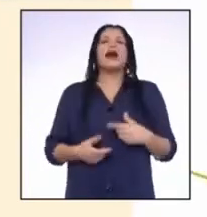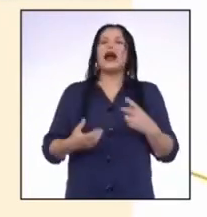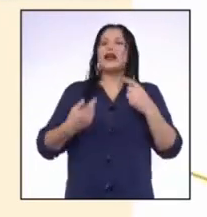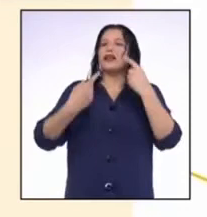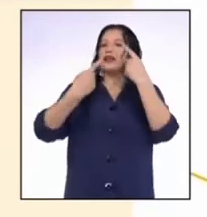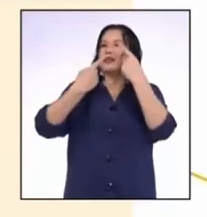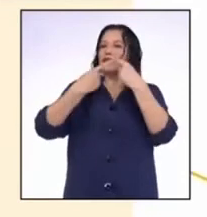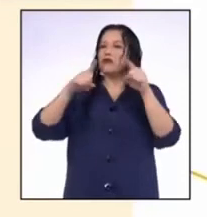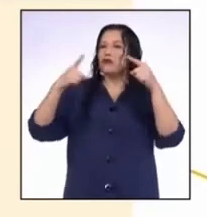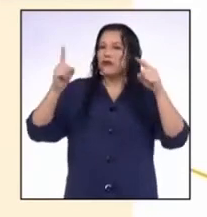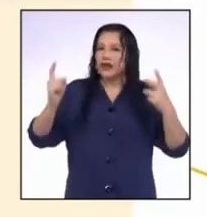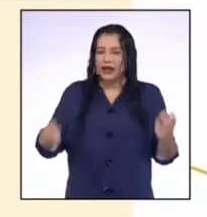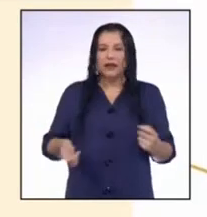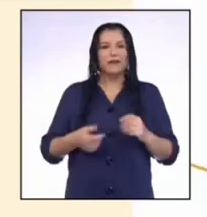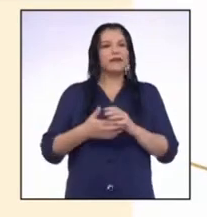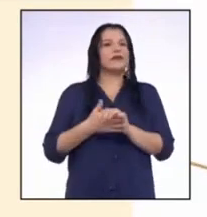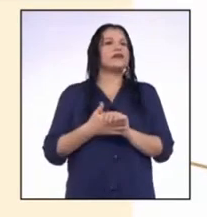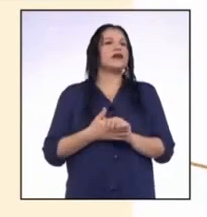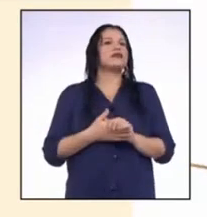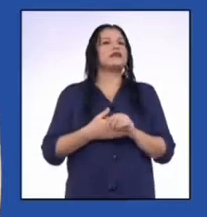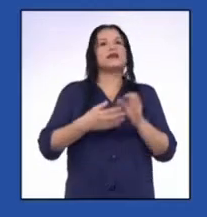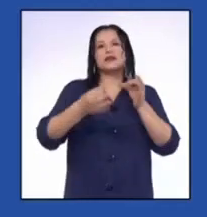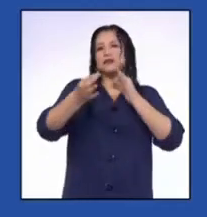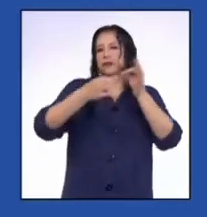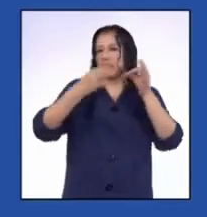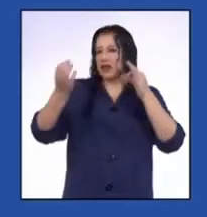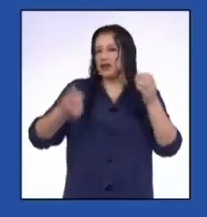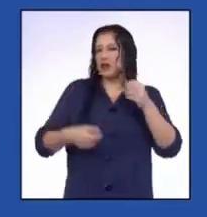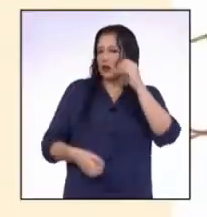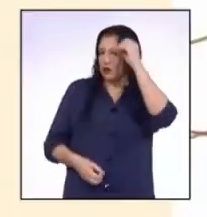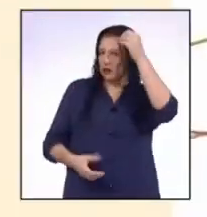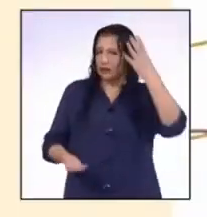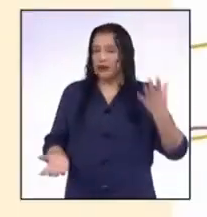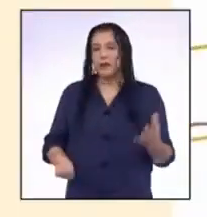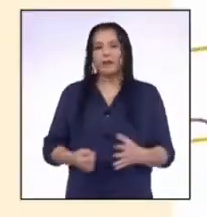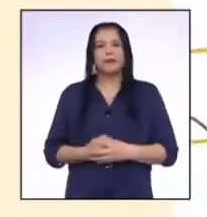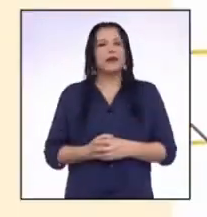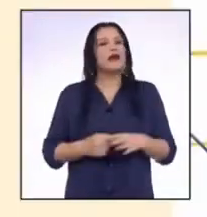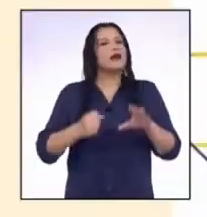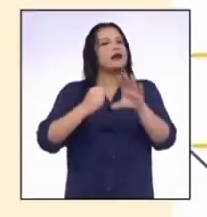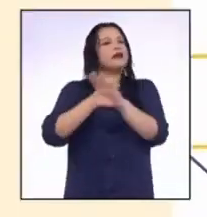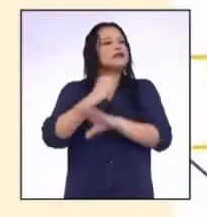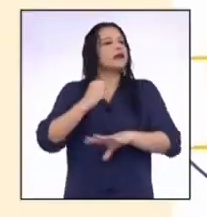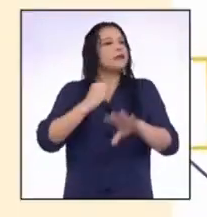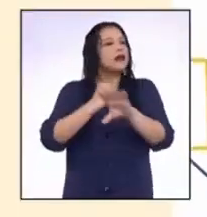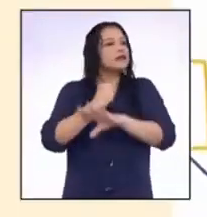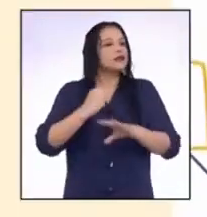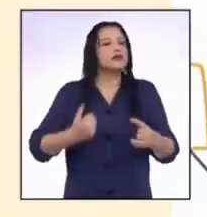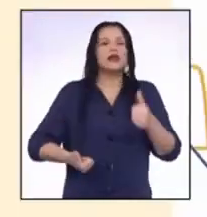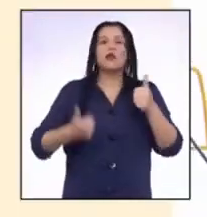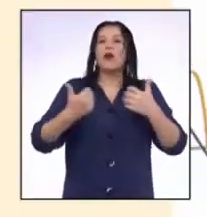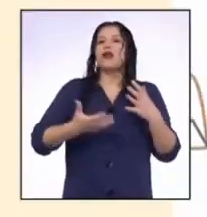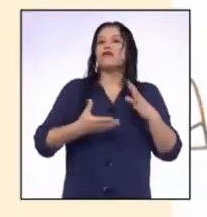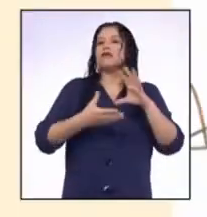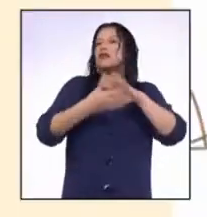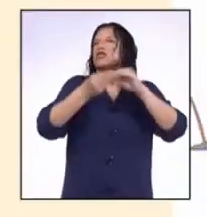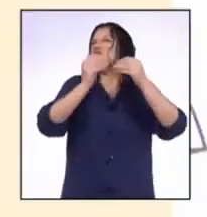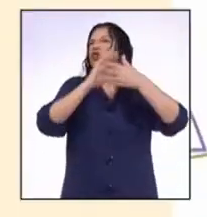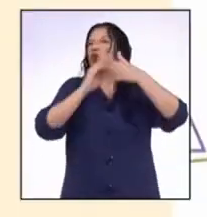existen diferentes tipos de argumentos. Basados